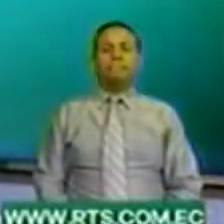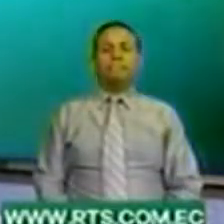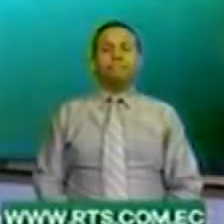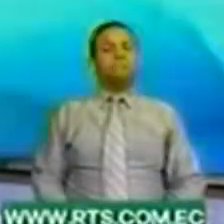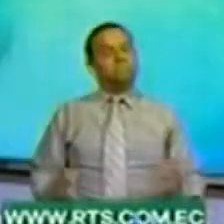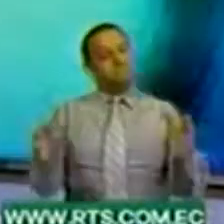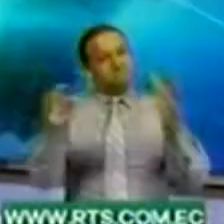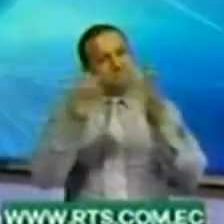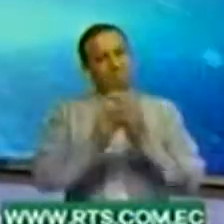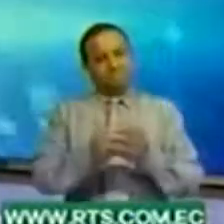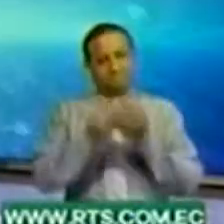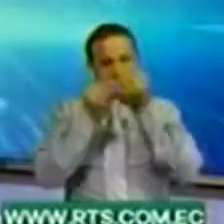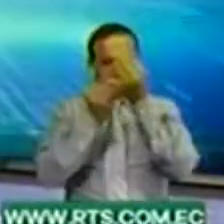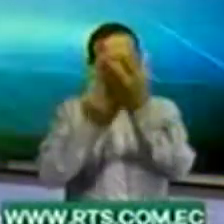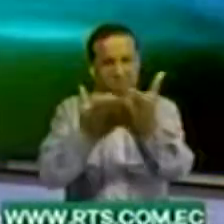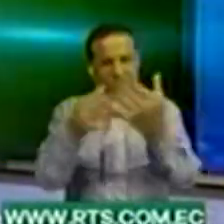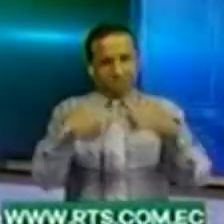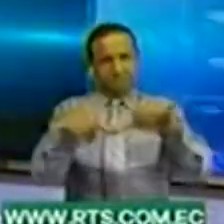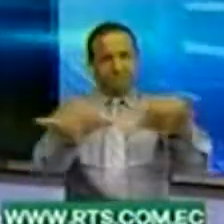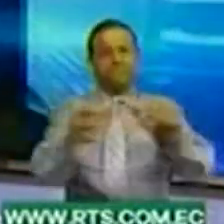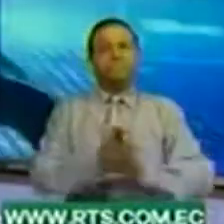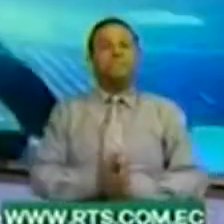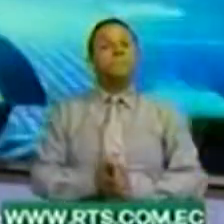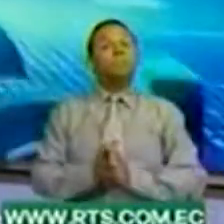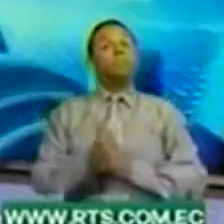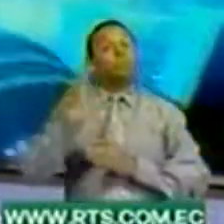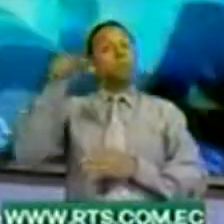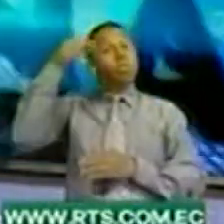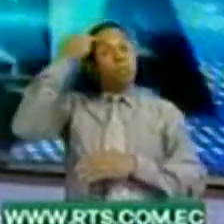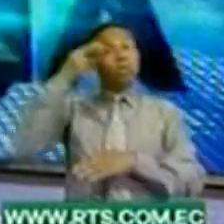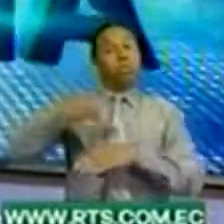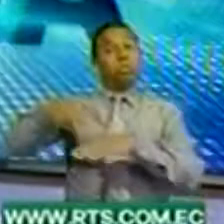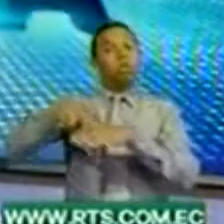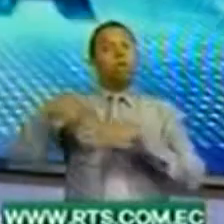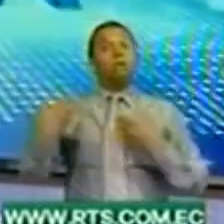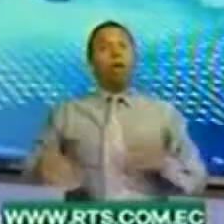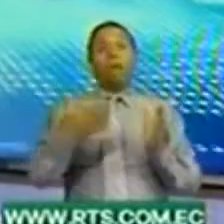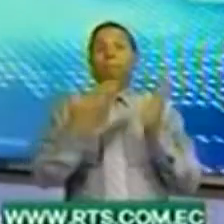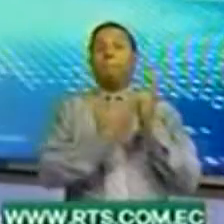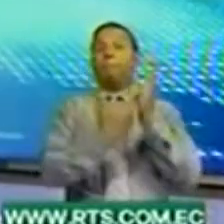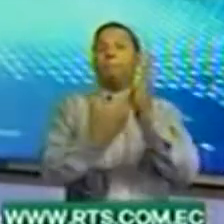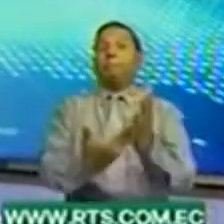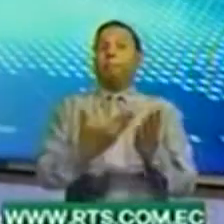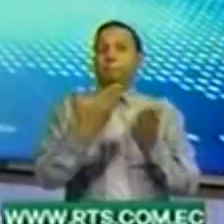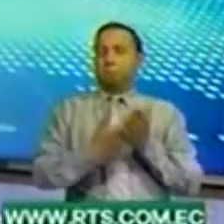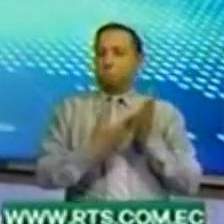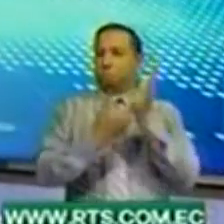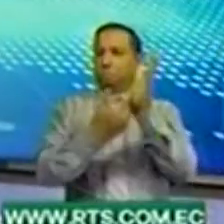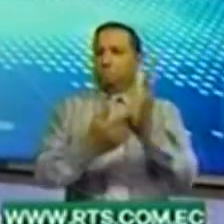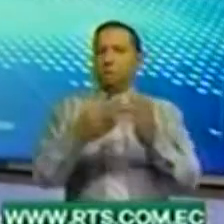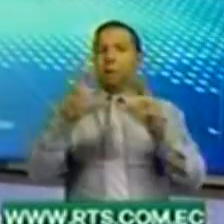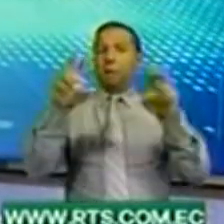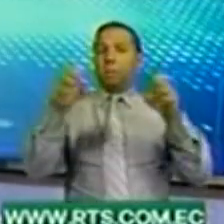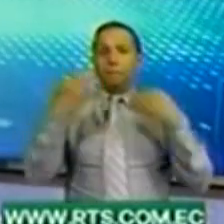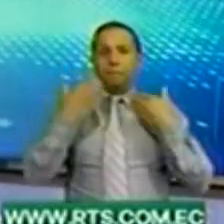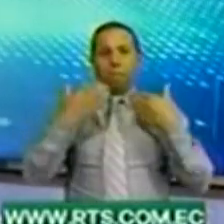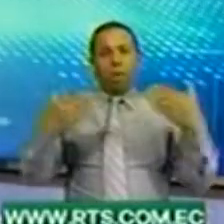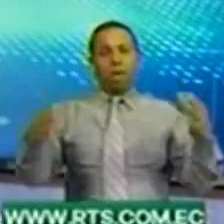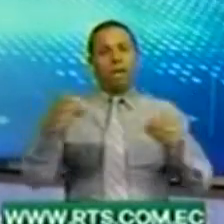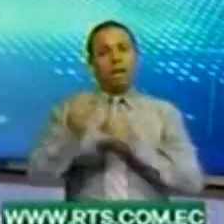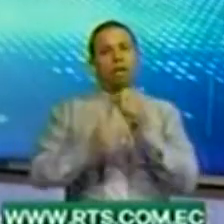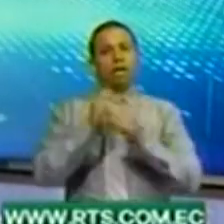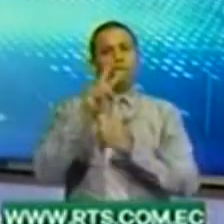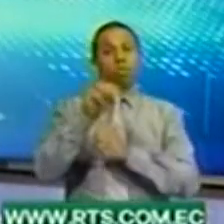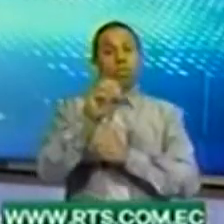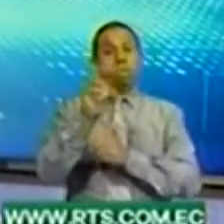Ya estamos de regreso para informarles que el Gobierno Nacional presentó su propuesta de política agropecuaria 2020-2030.